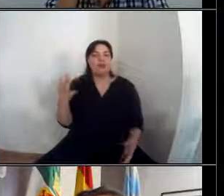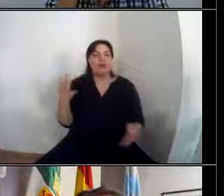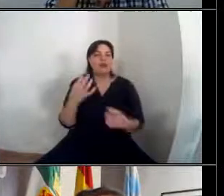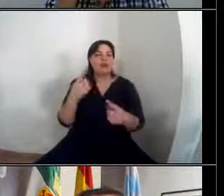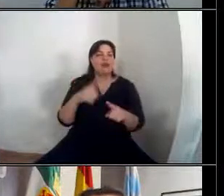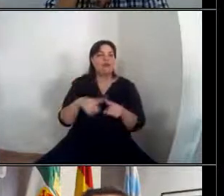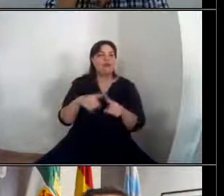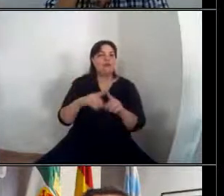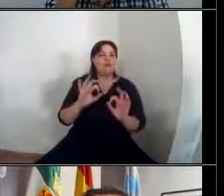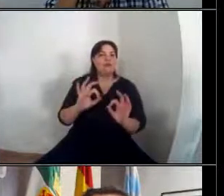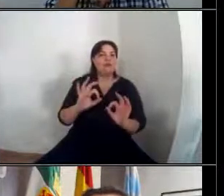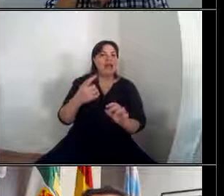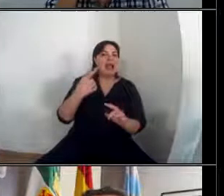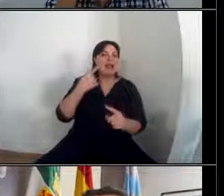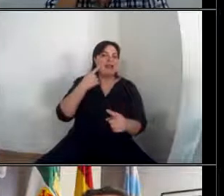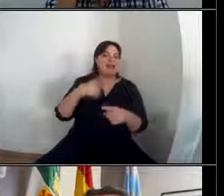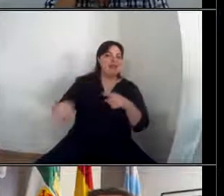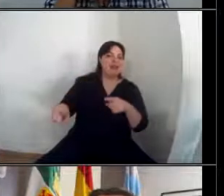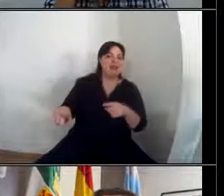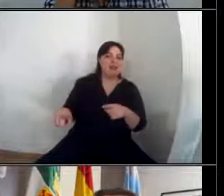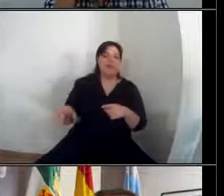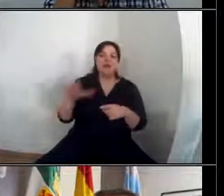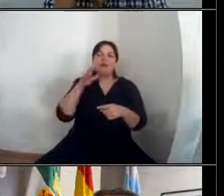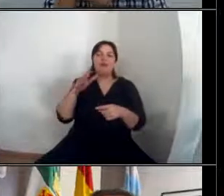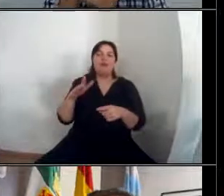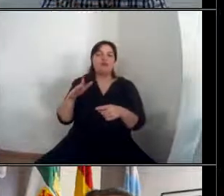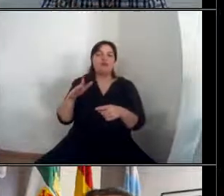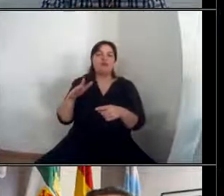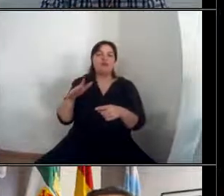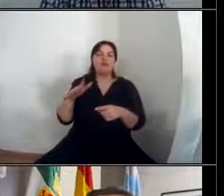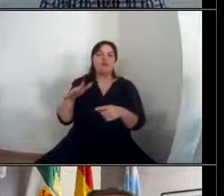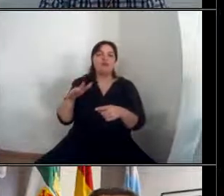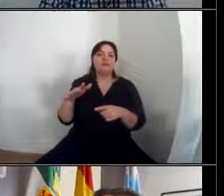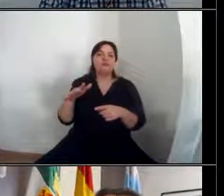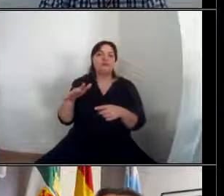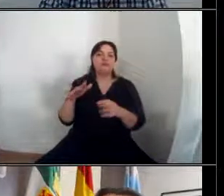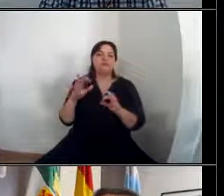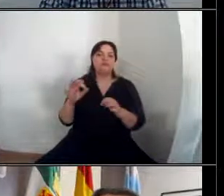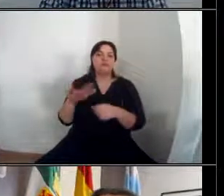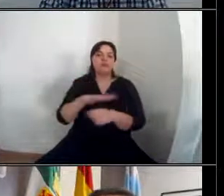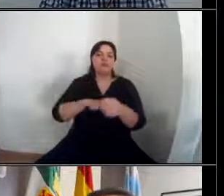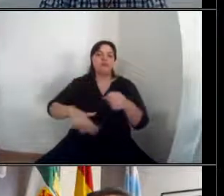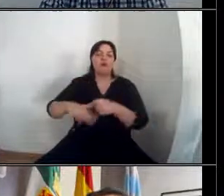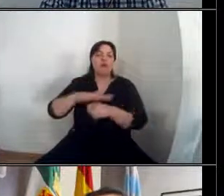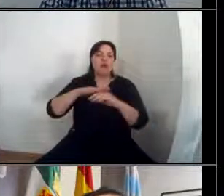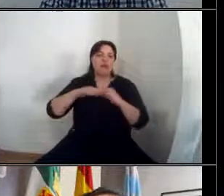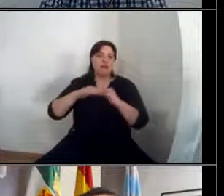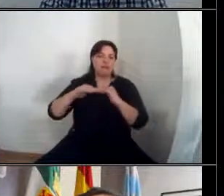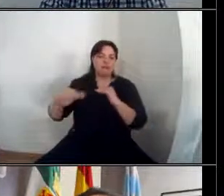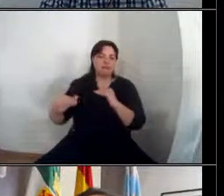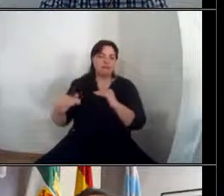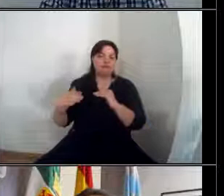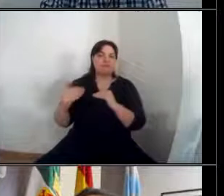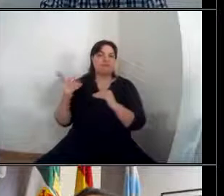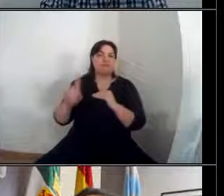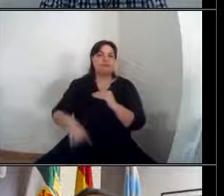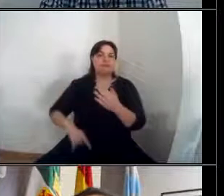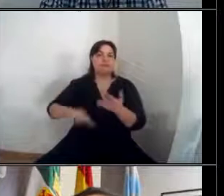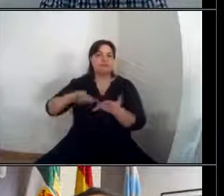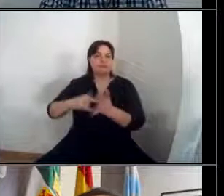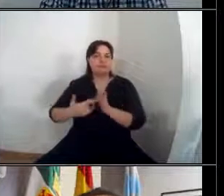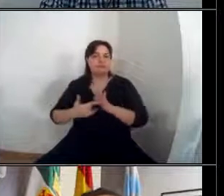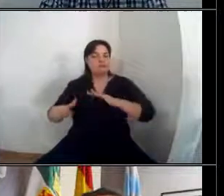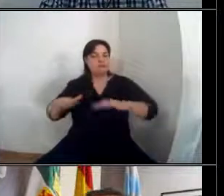de lo que puede ser una provincia pues equilibrada. Los planes de